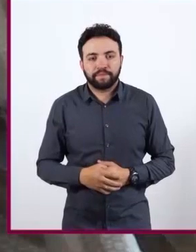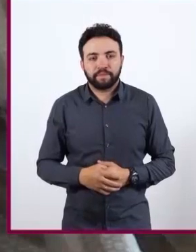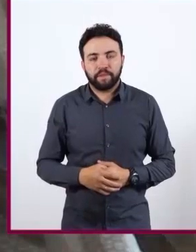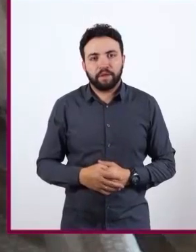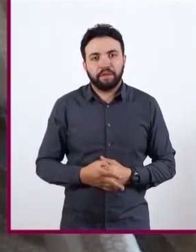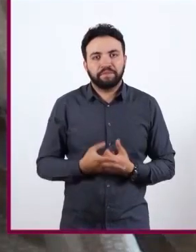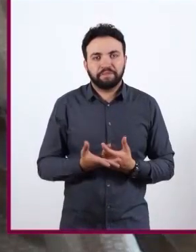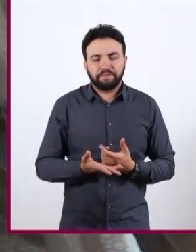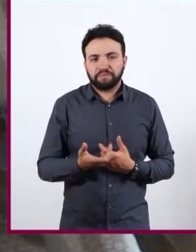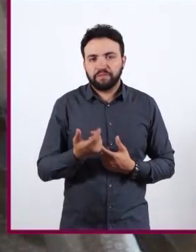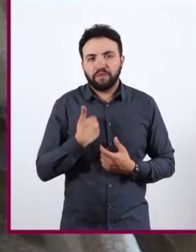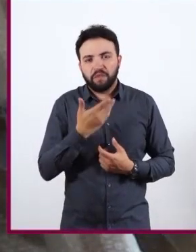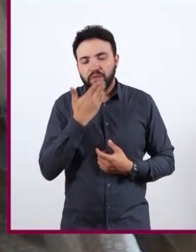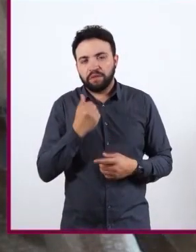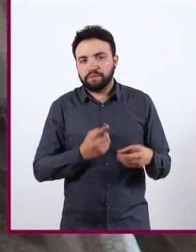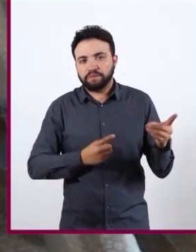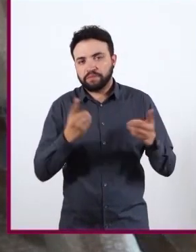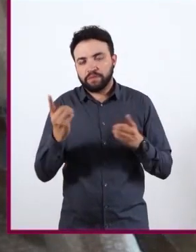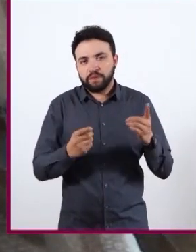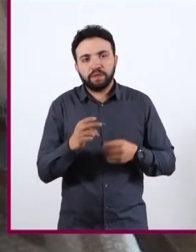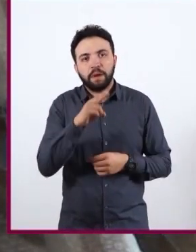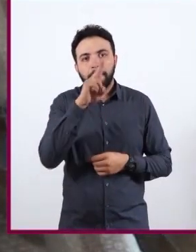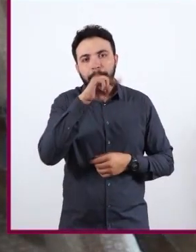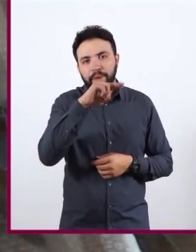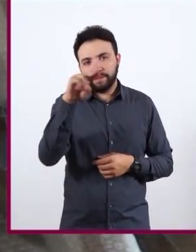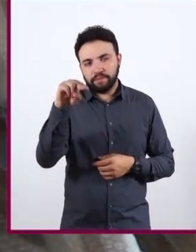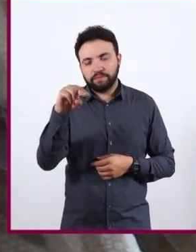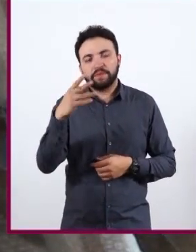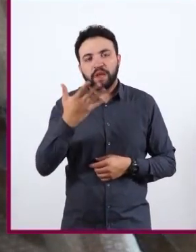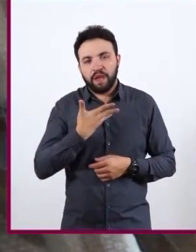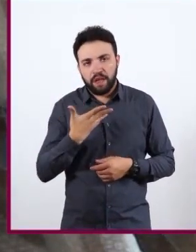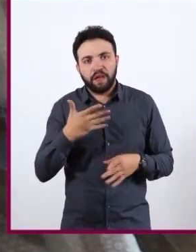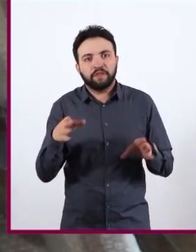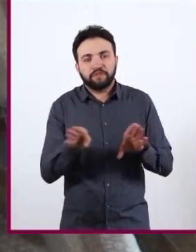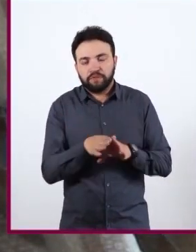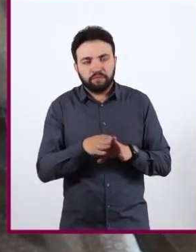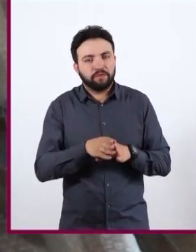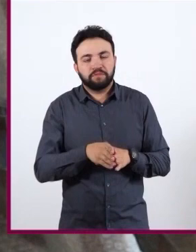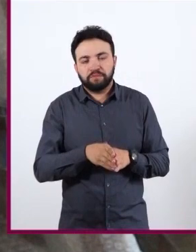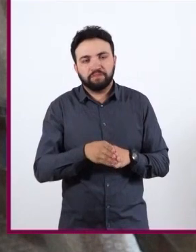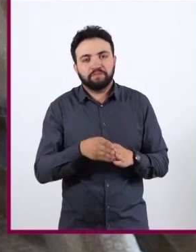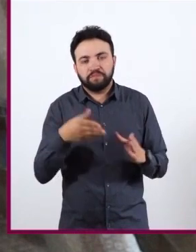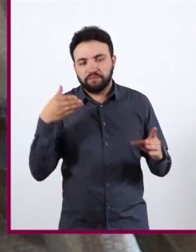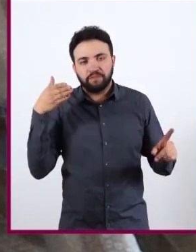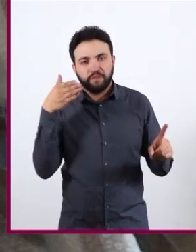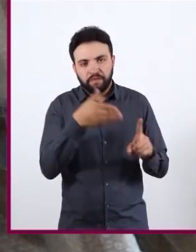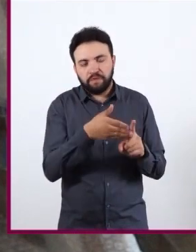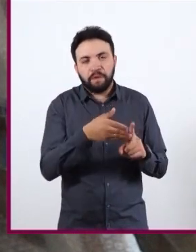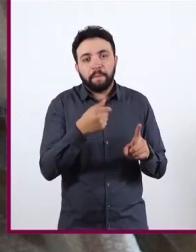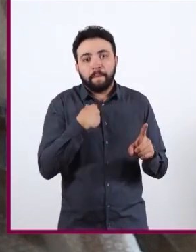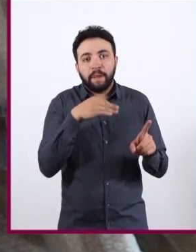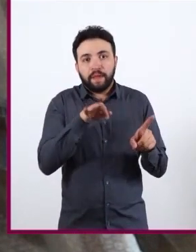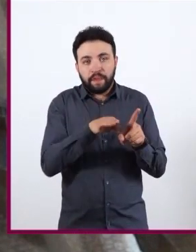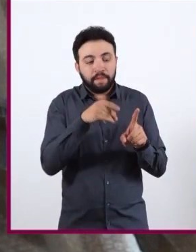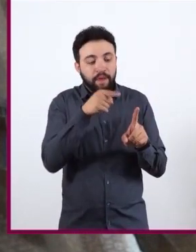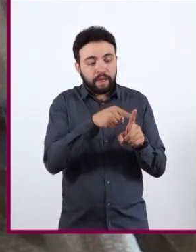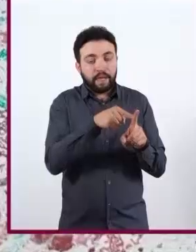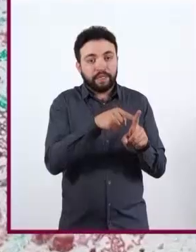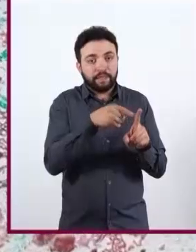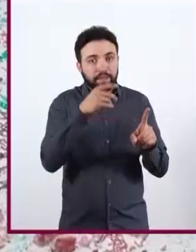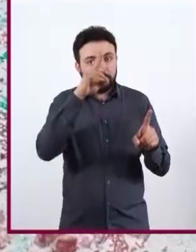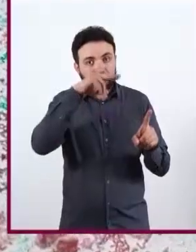Sin duda la pintura ha sido el eje y de donde parte todo mi trabajo, pero también